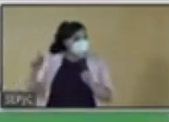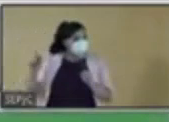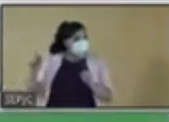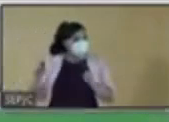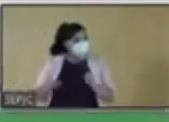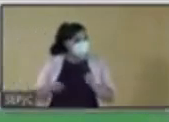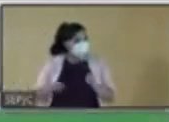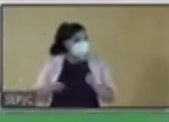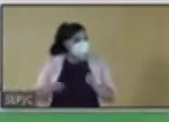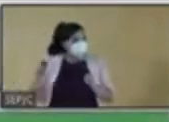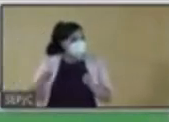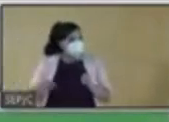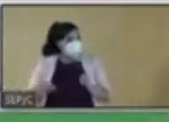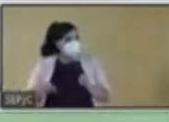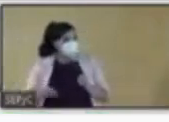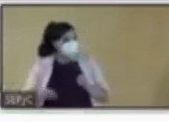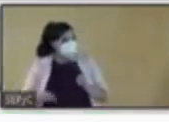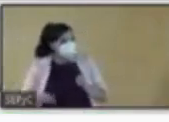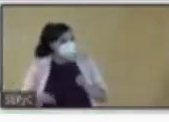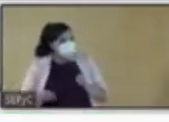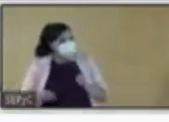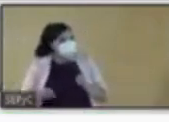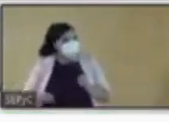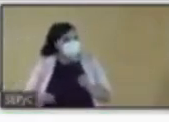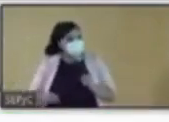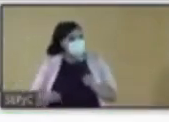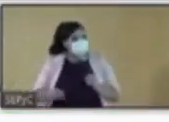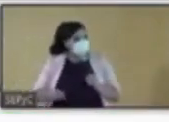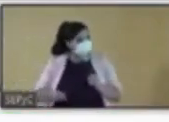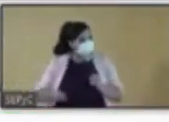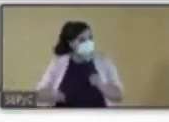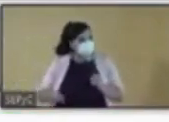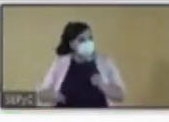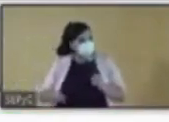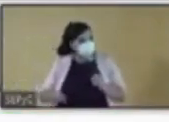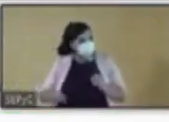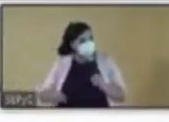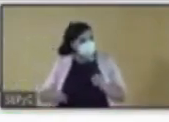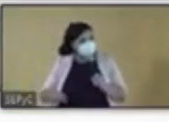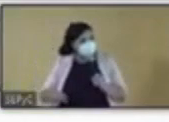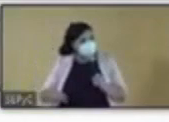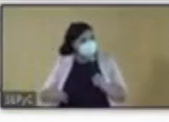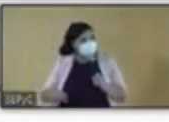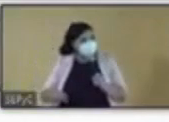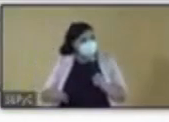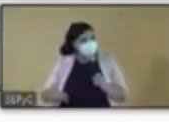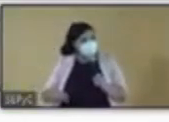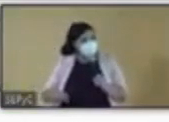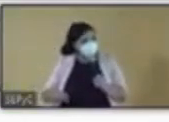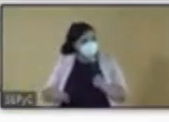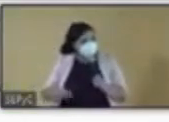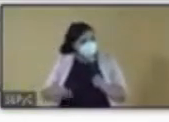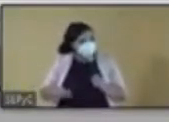únicamente esa aclaración o nota aclaratoria. Y es el mismo proceso. Damos a aceptar y guardar en la parte